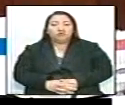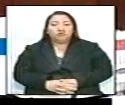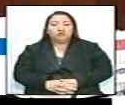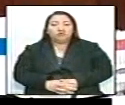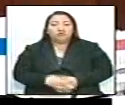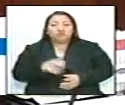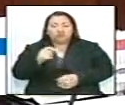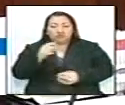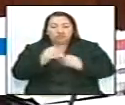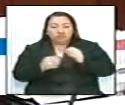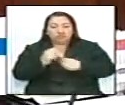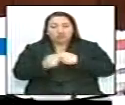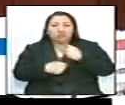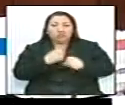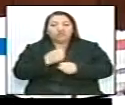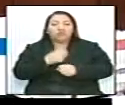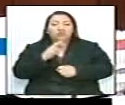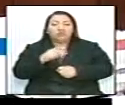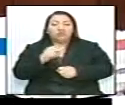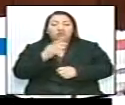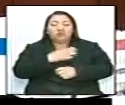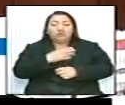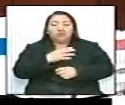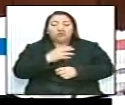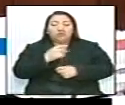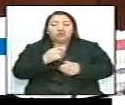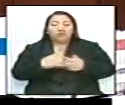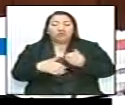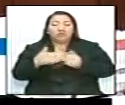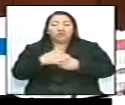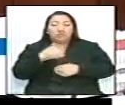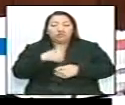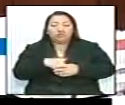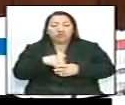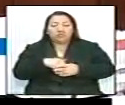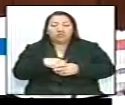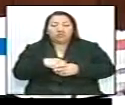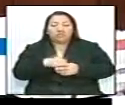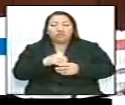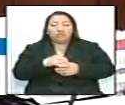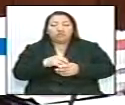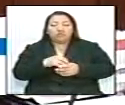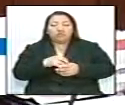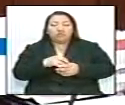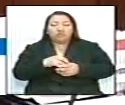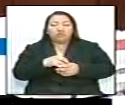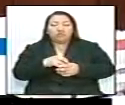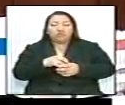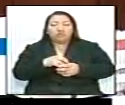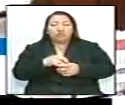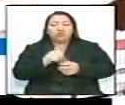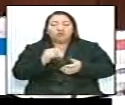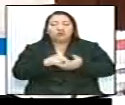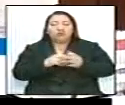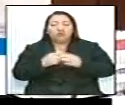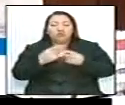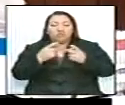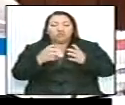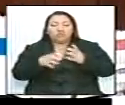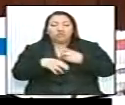en esa fecha del año 2000, cuando se adelantó las elecciones, obviamente se tomaron